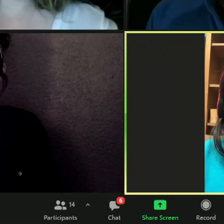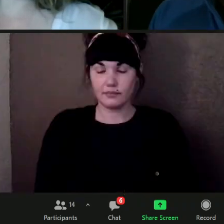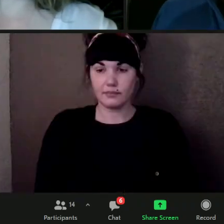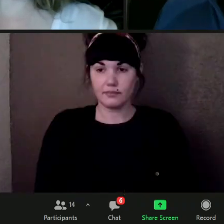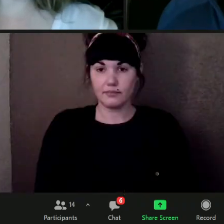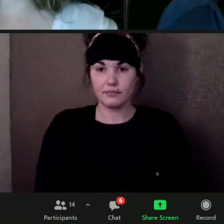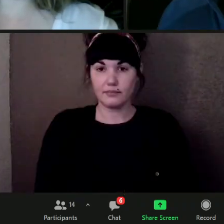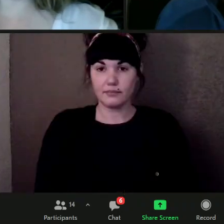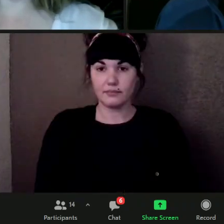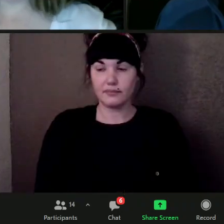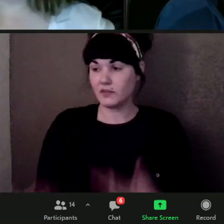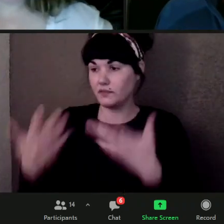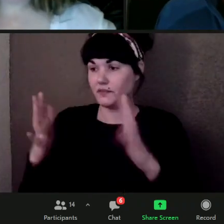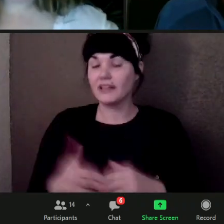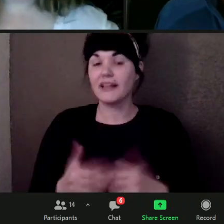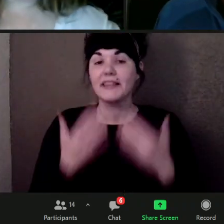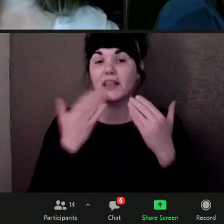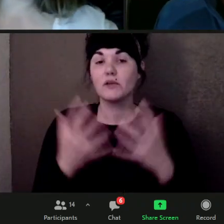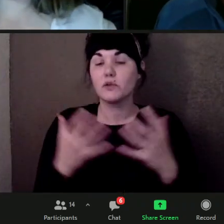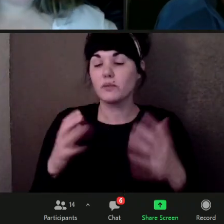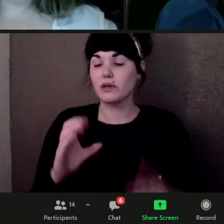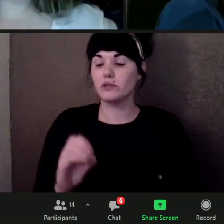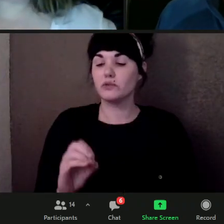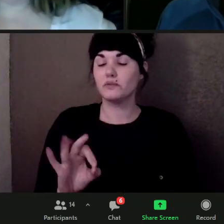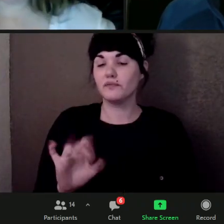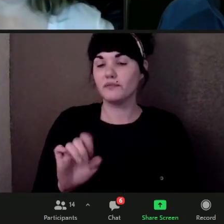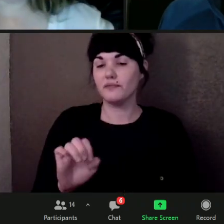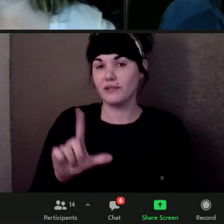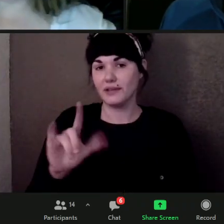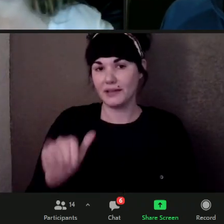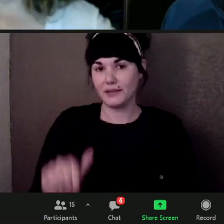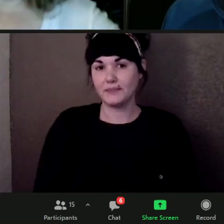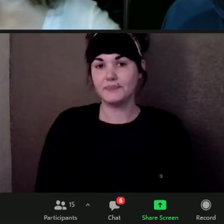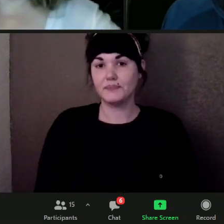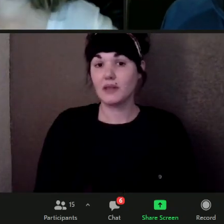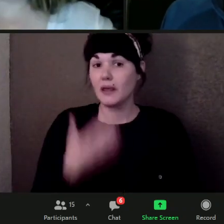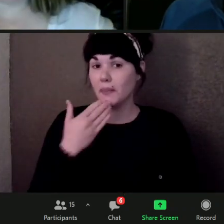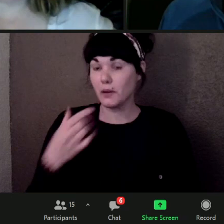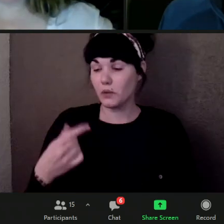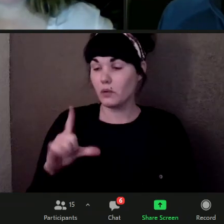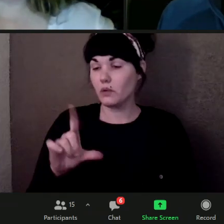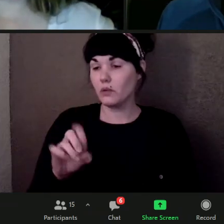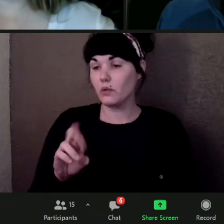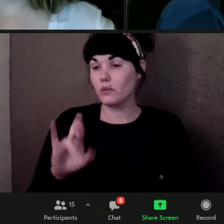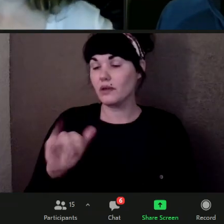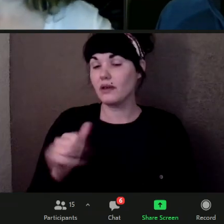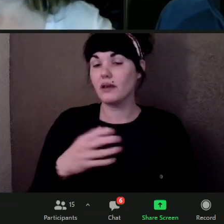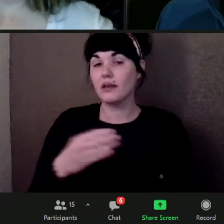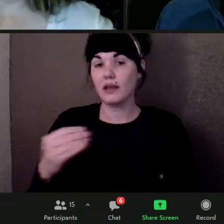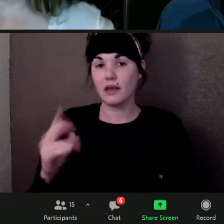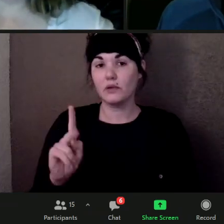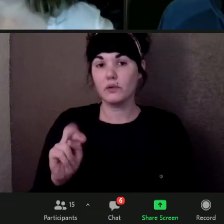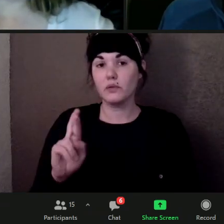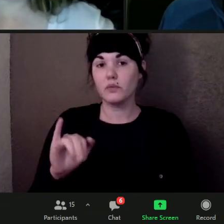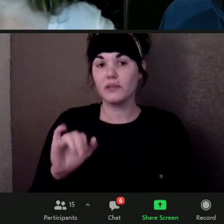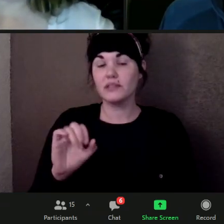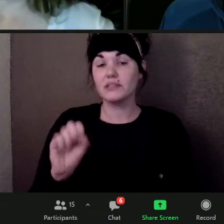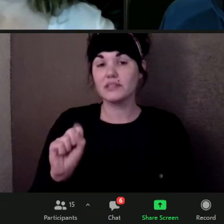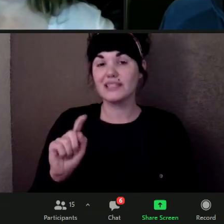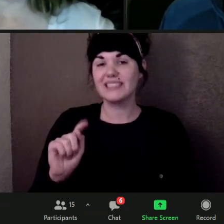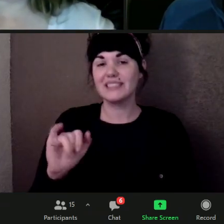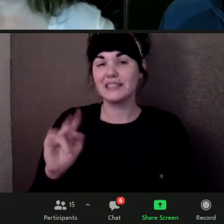Thank you so much, Ophelia, and thank you, Gloria and Cristina, for providing